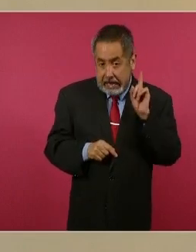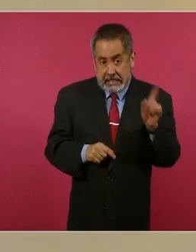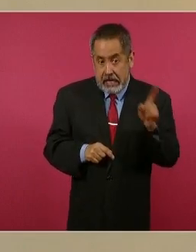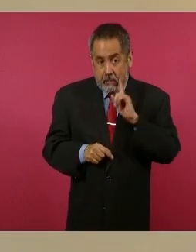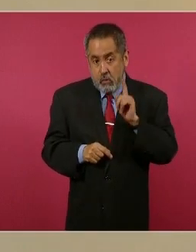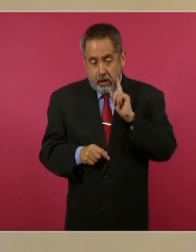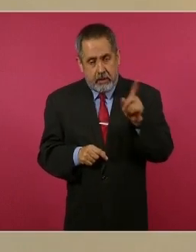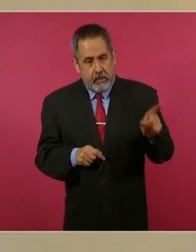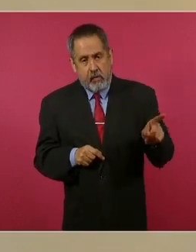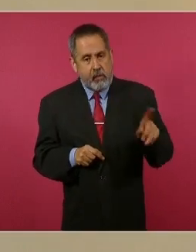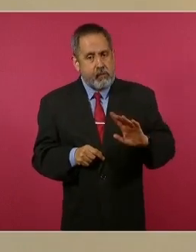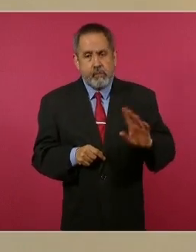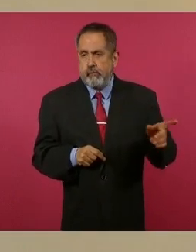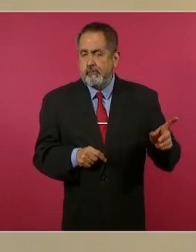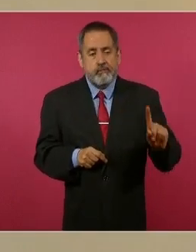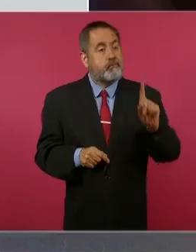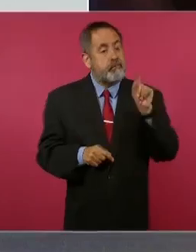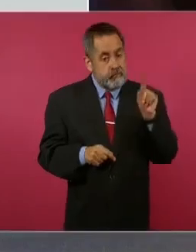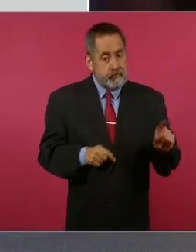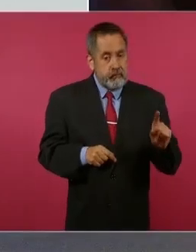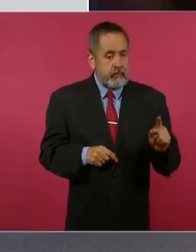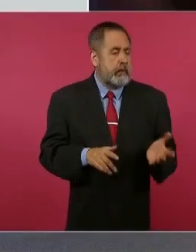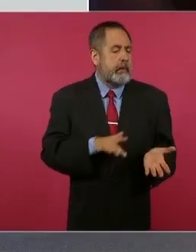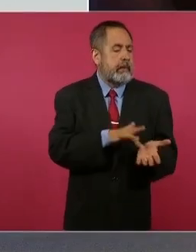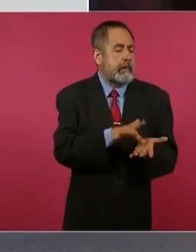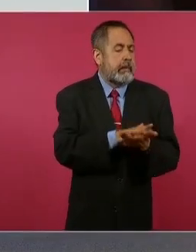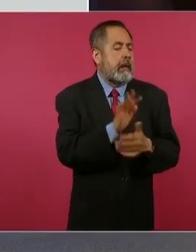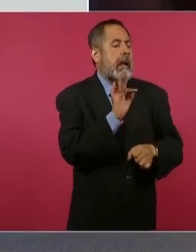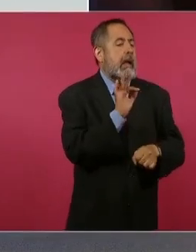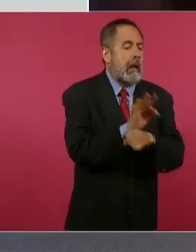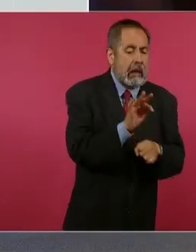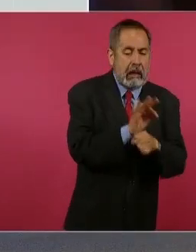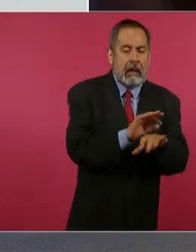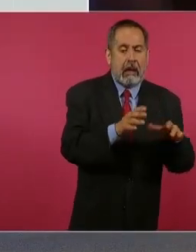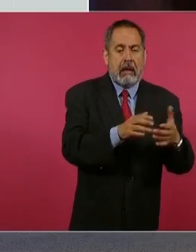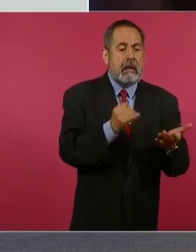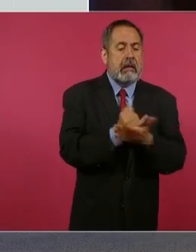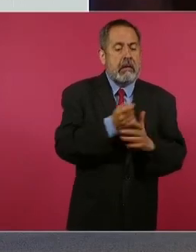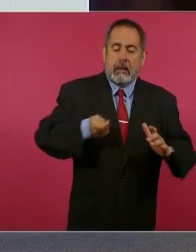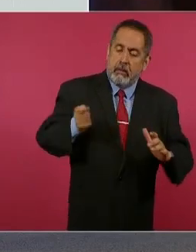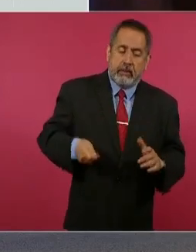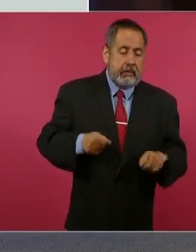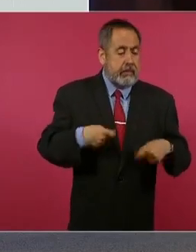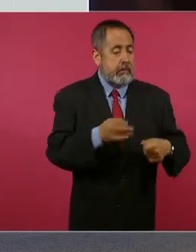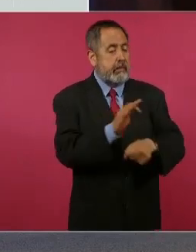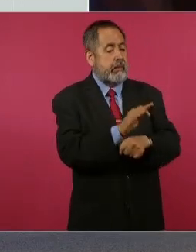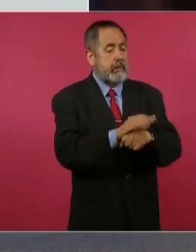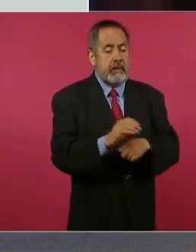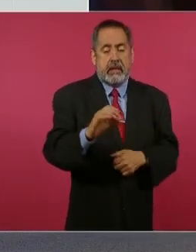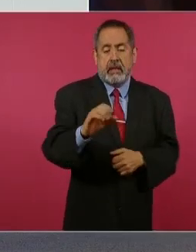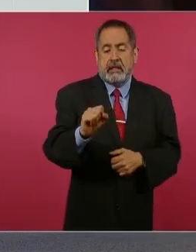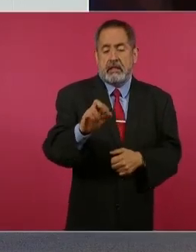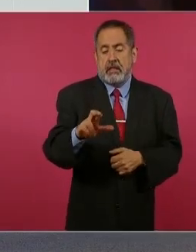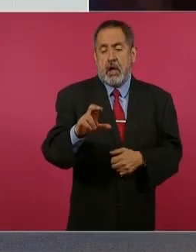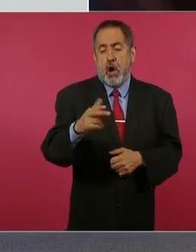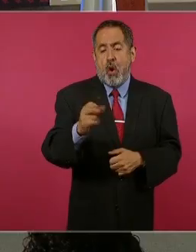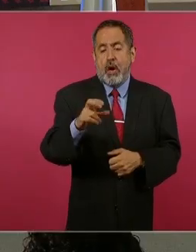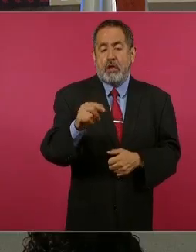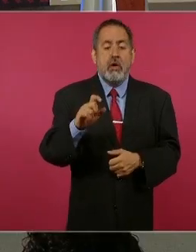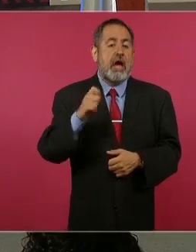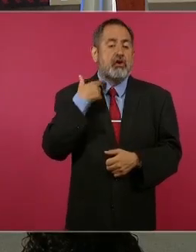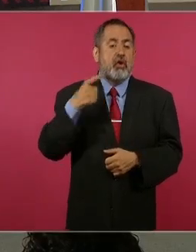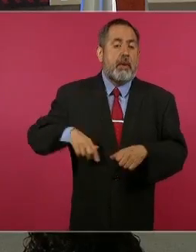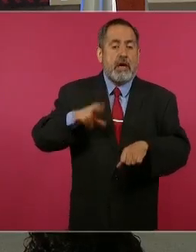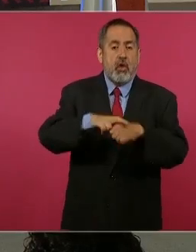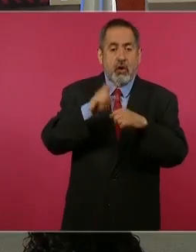Ella benefició con su decisión a César Horacio N., exgobernador de Chihuahua,